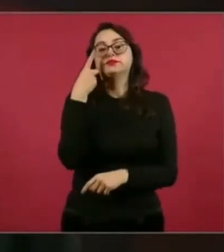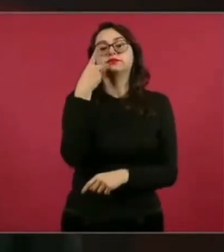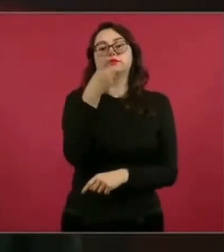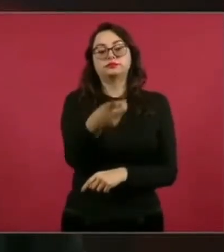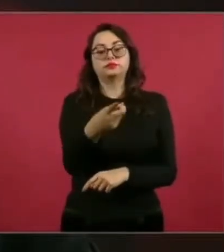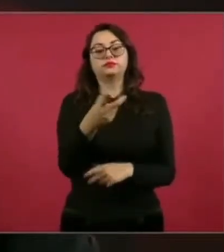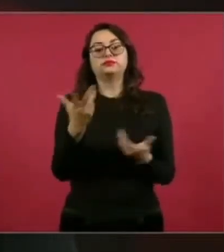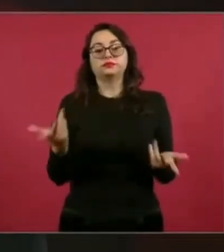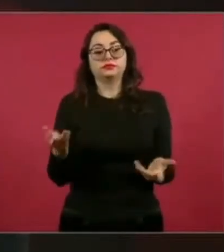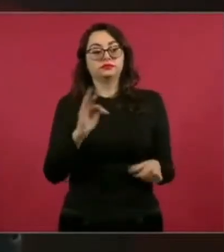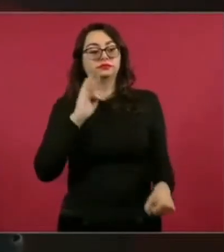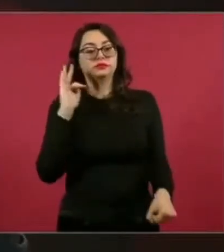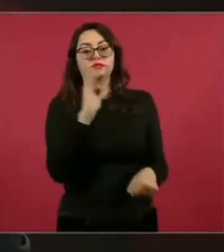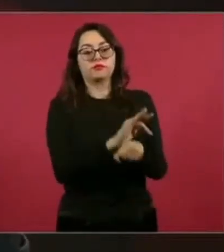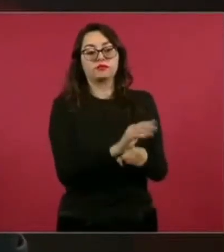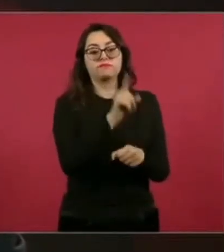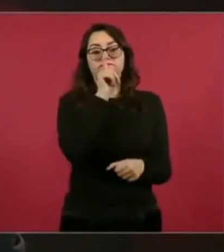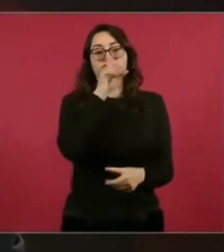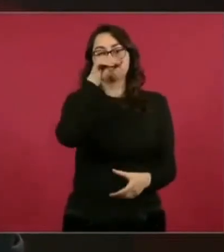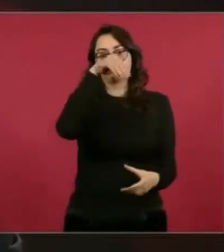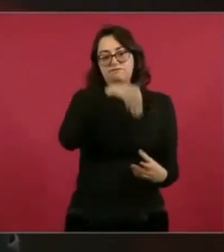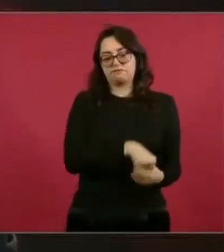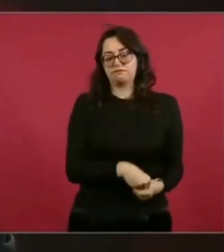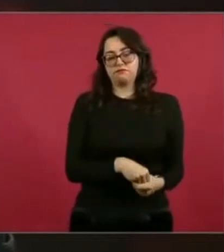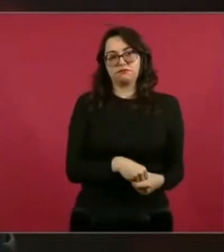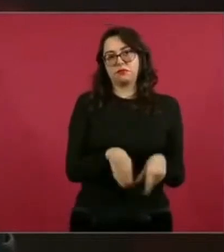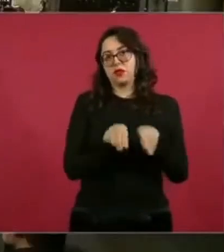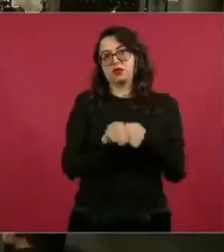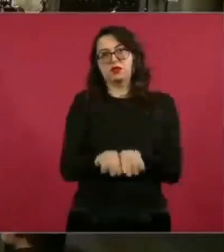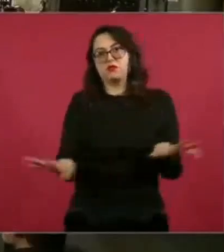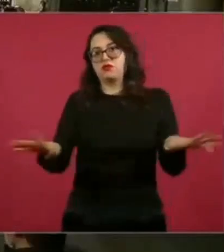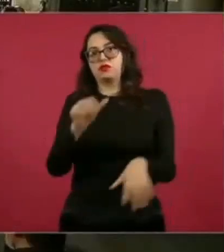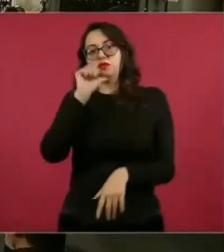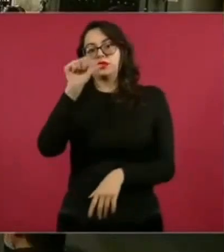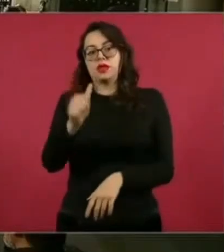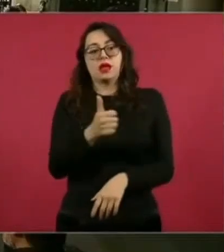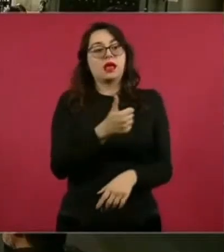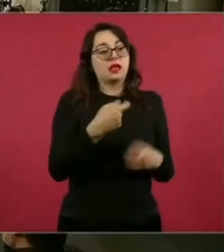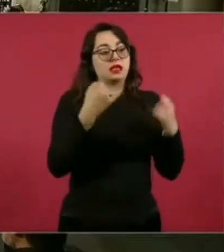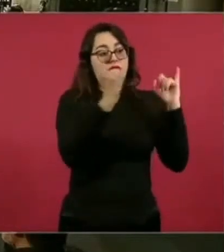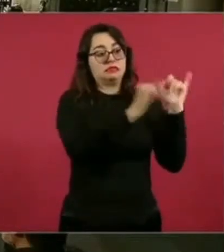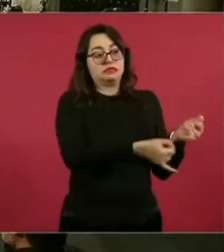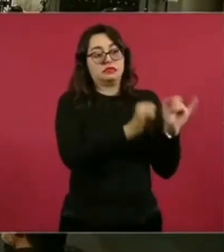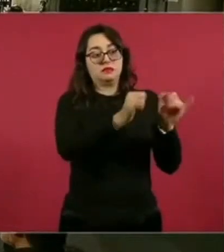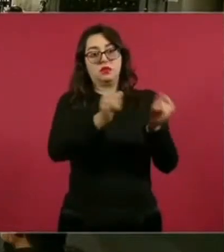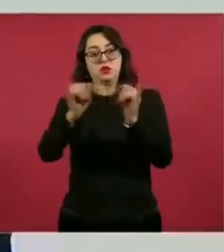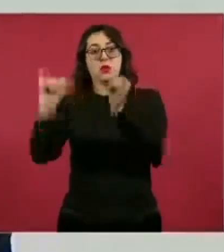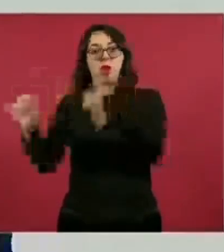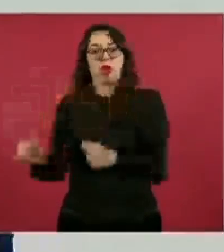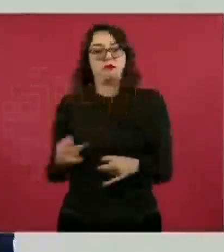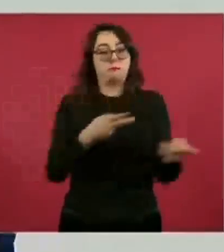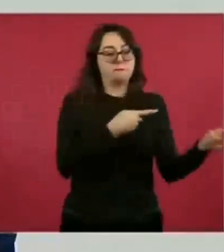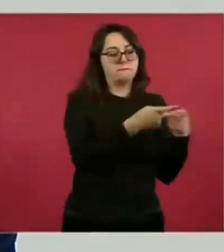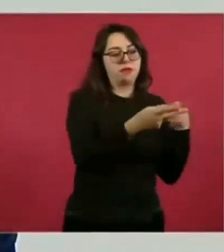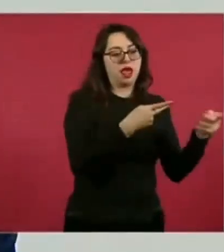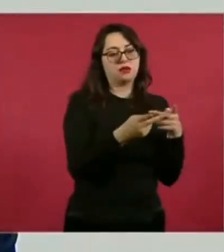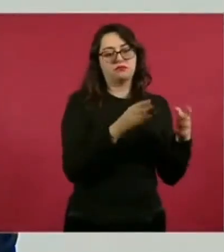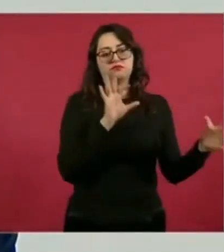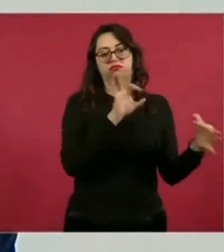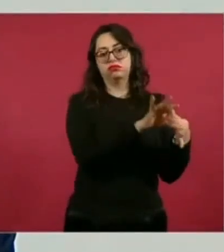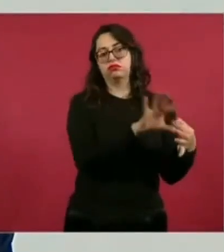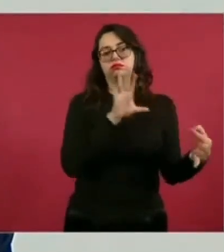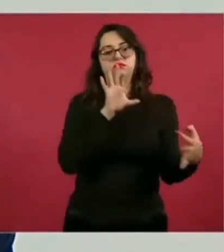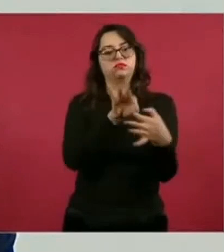serán confidenciales y que cada plan de protección tendrá que ver con el nivel de riesgo que presente cada uno de